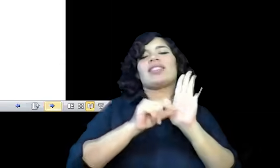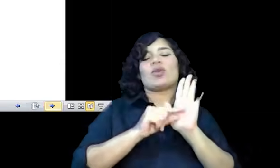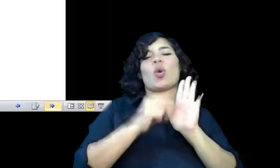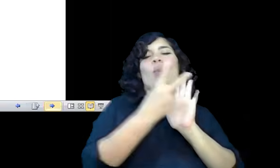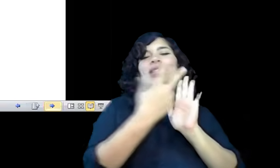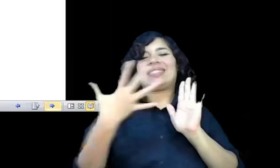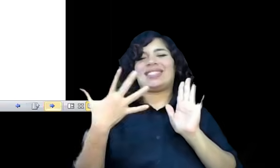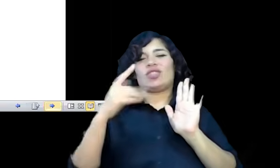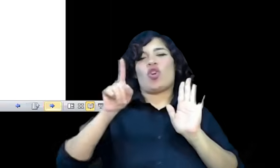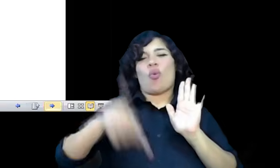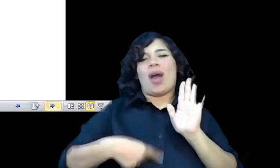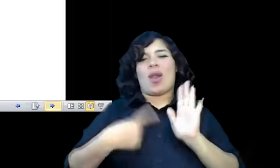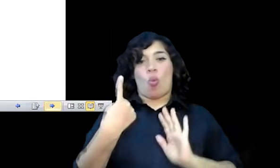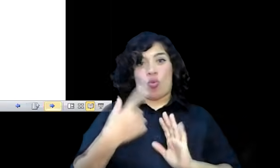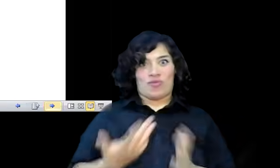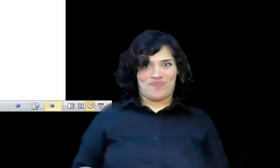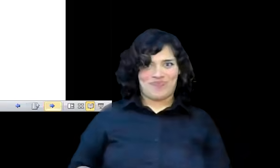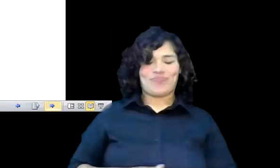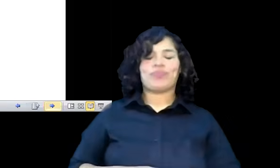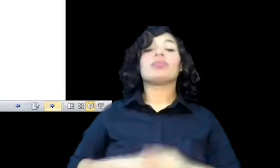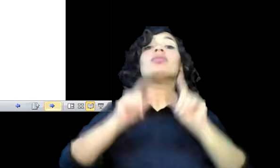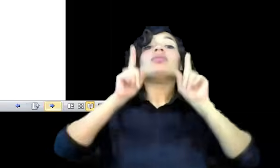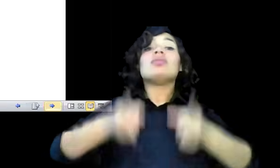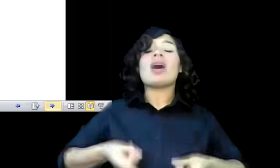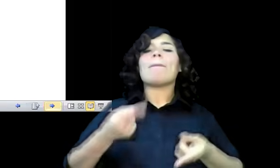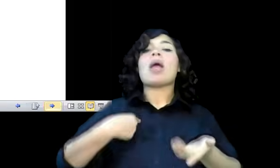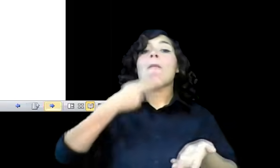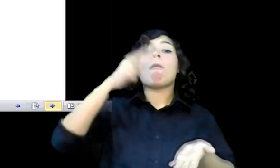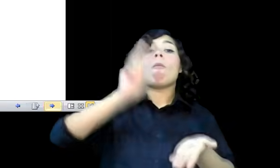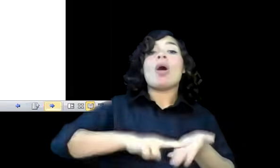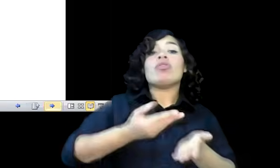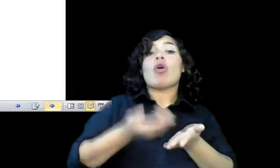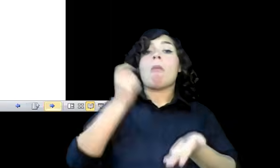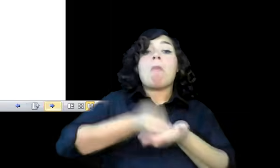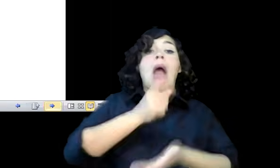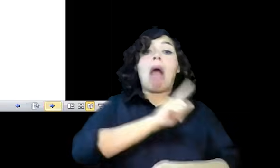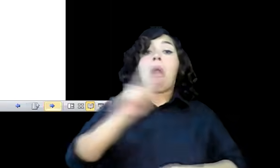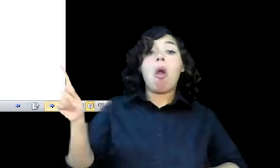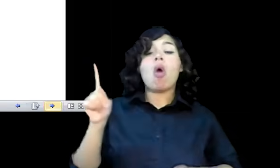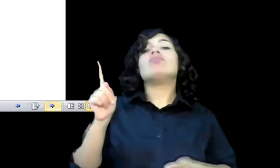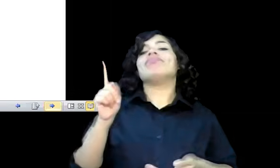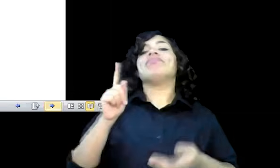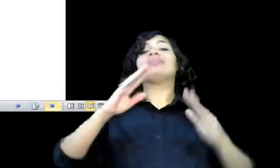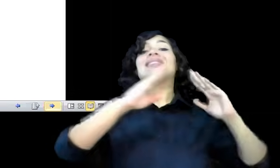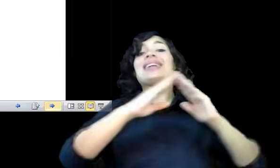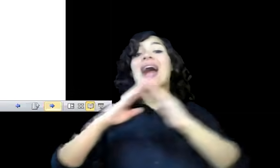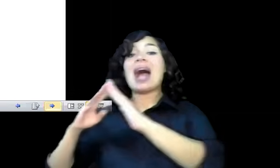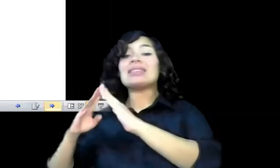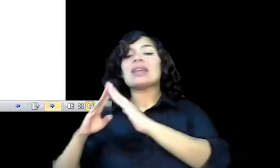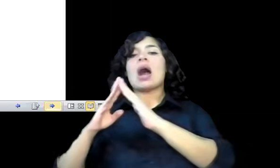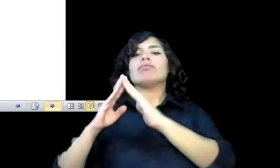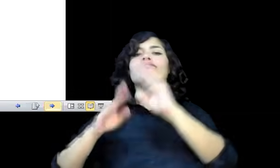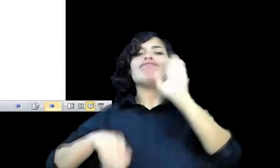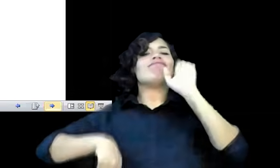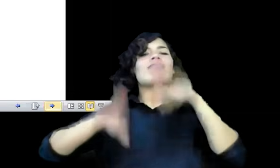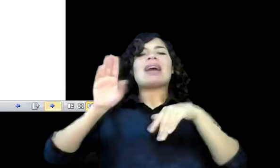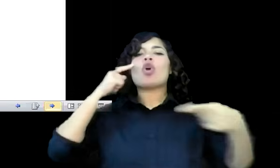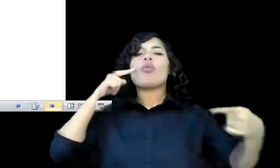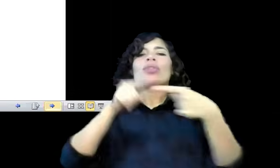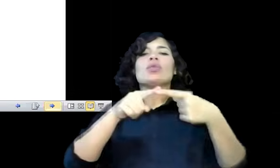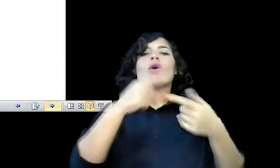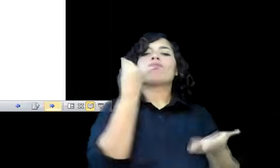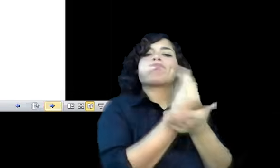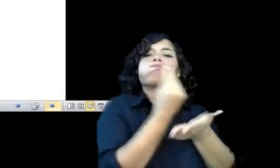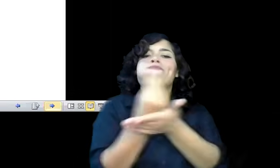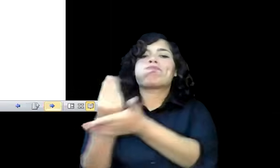25.1. Y también van a estar exentos los inmuebles destinados a locación, pero que tengan como destino,